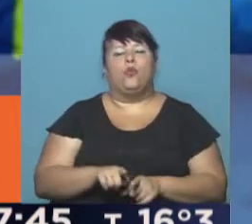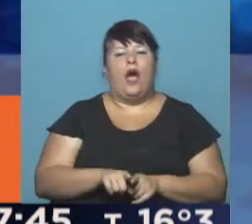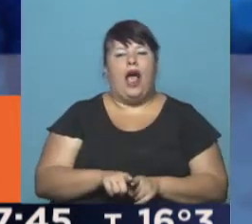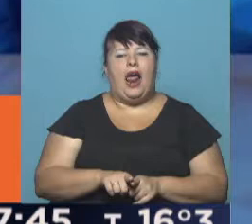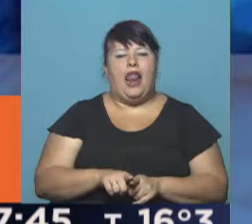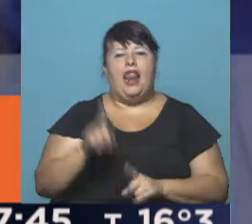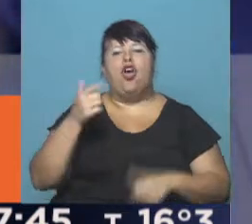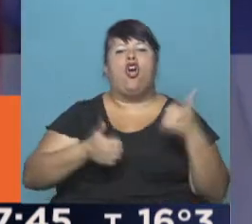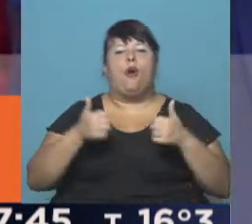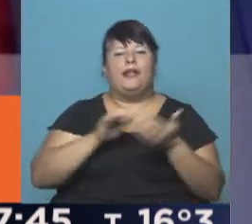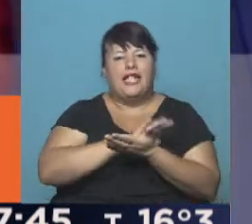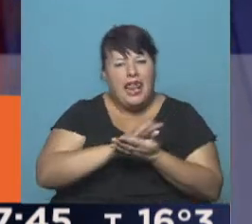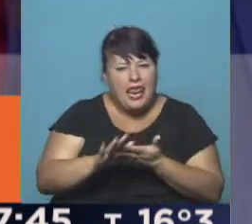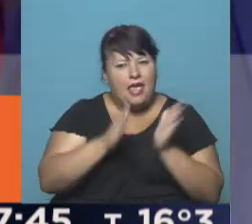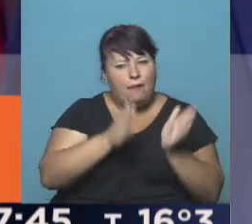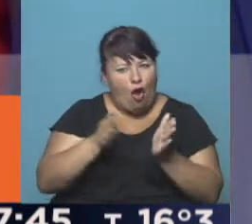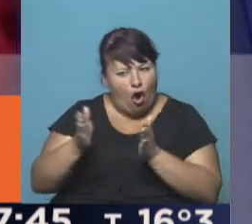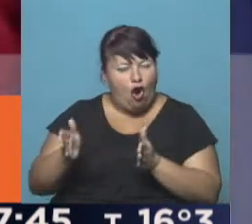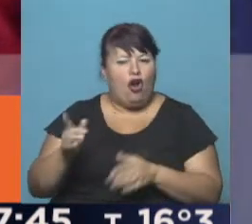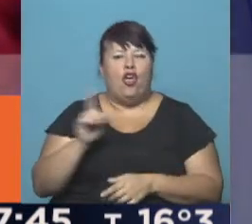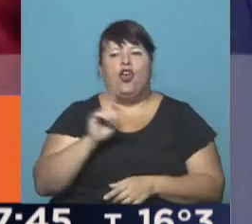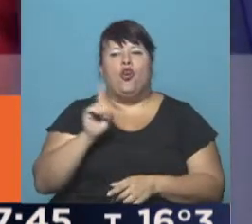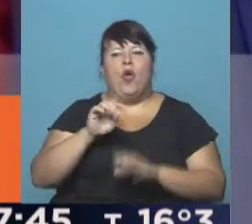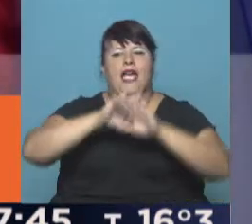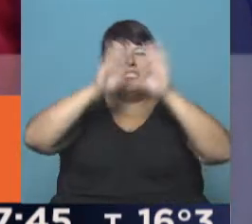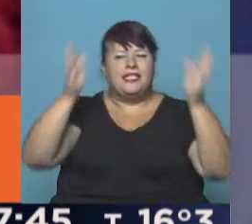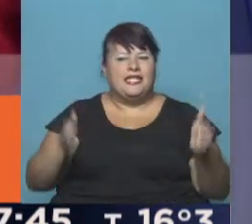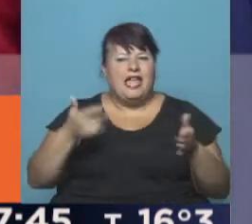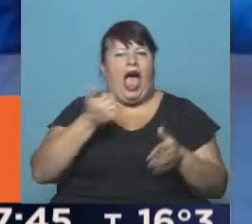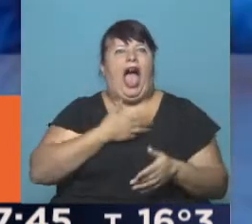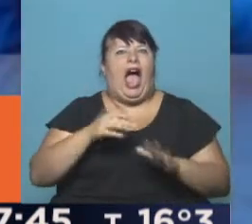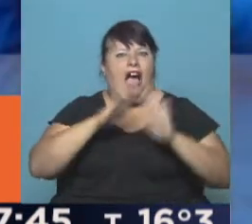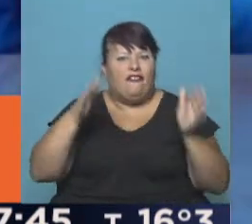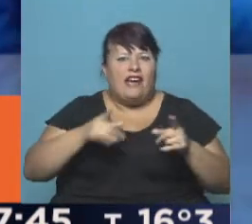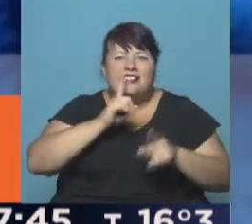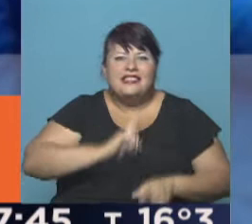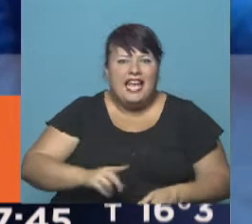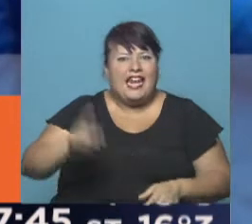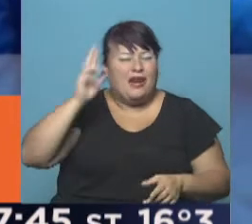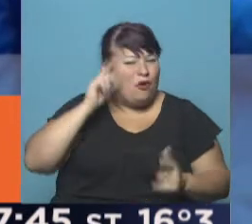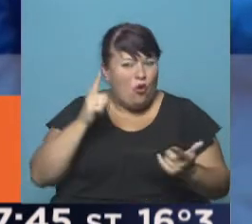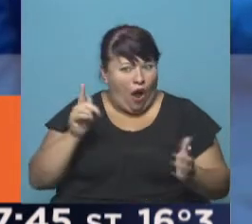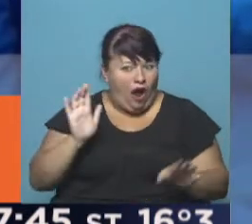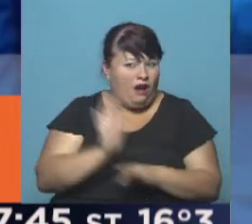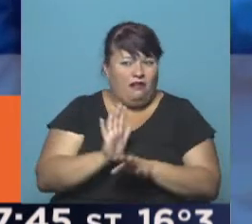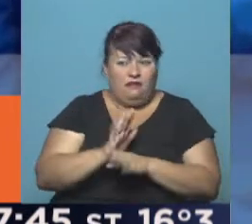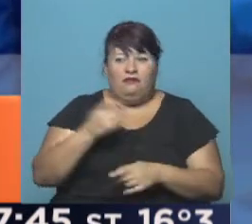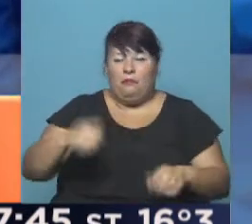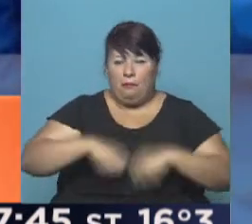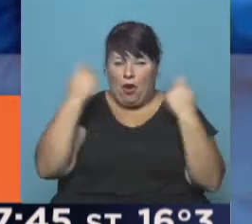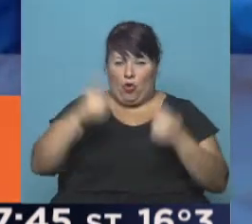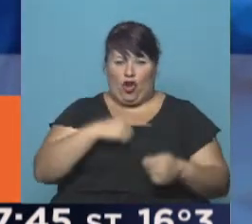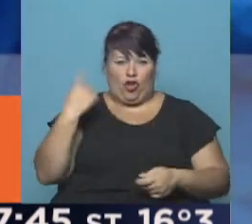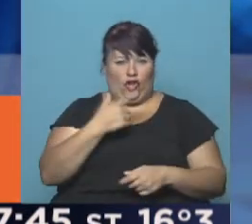una competencia ordenada, no es una institución, la Asociación del Fútbol Argentino, seria, respetada, eso nos daña a todos